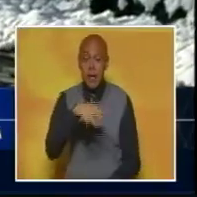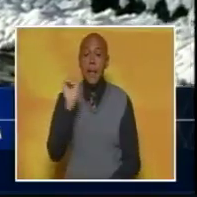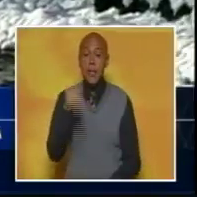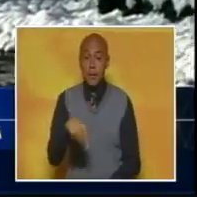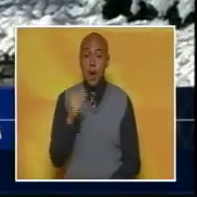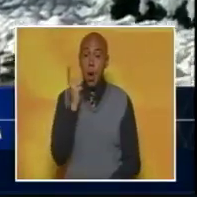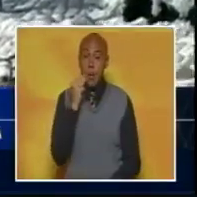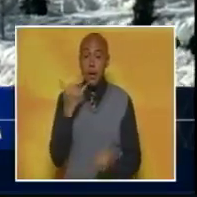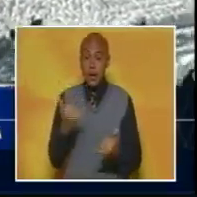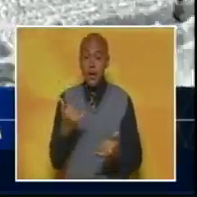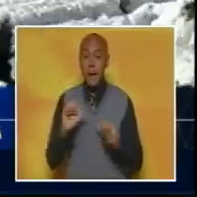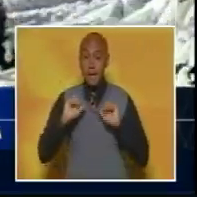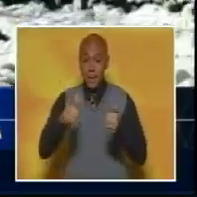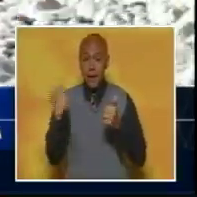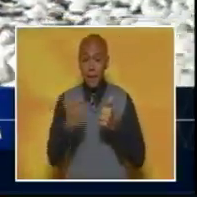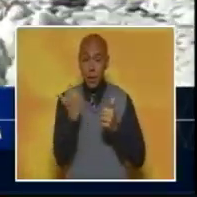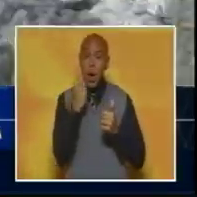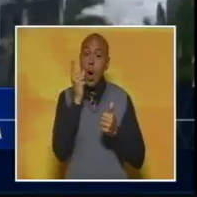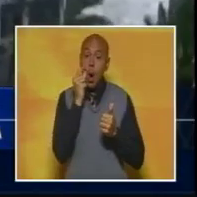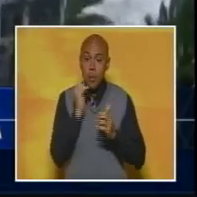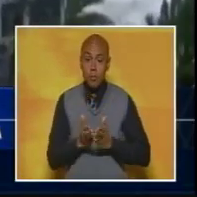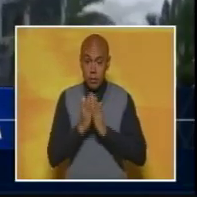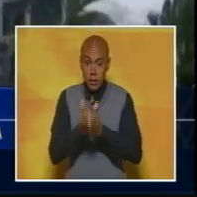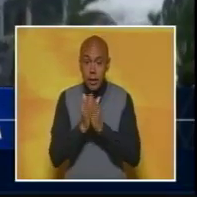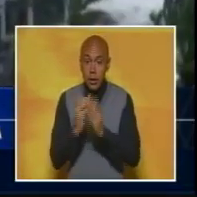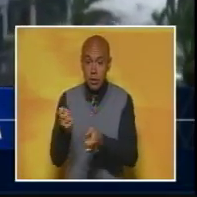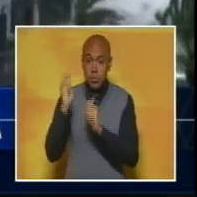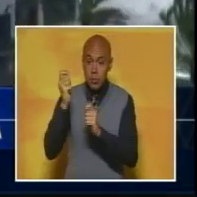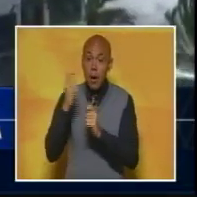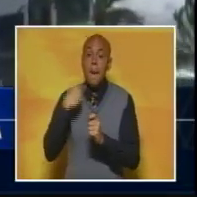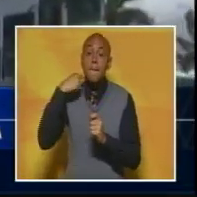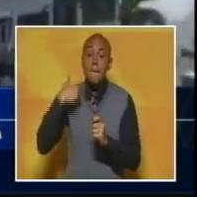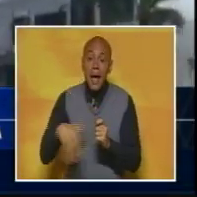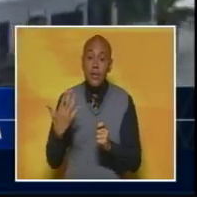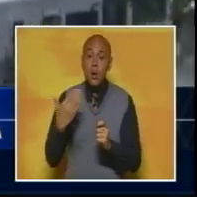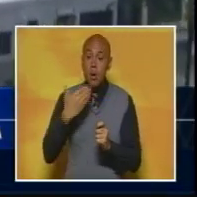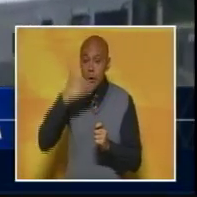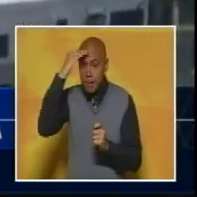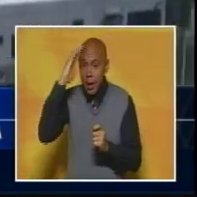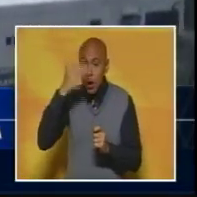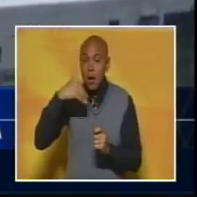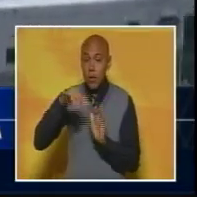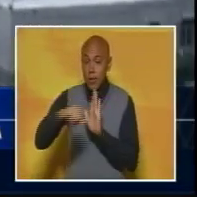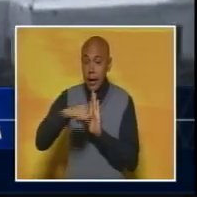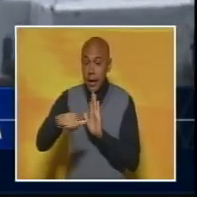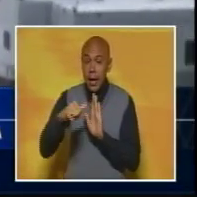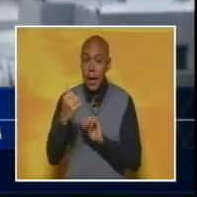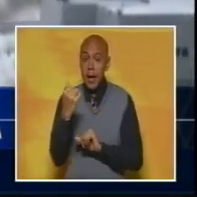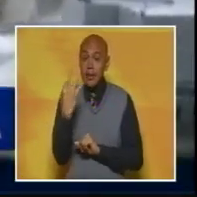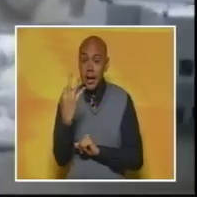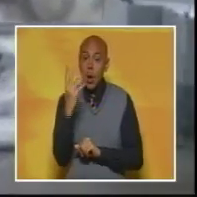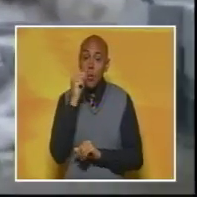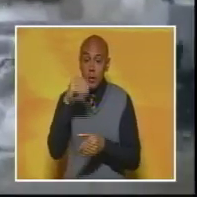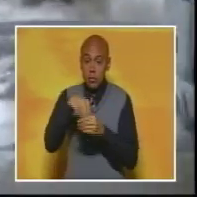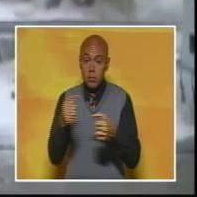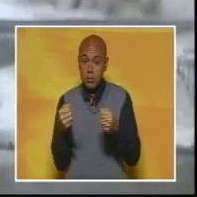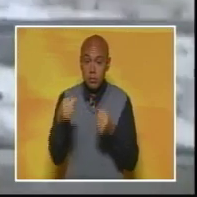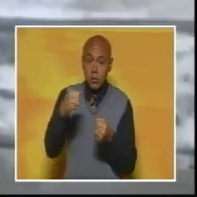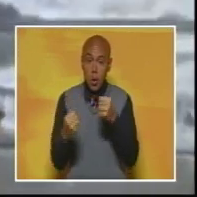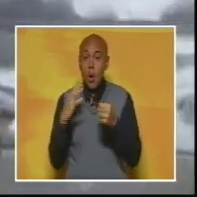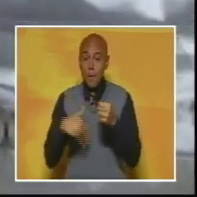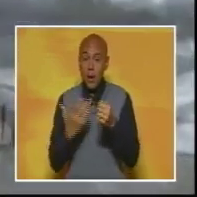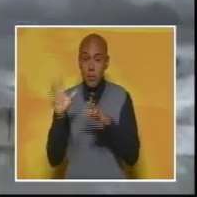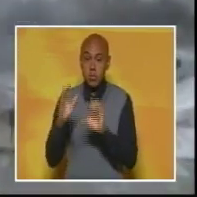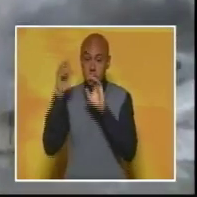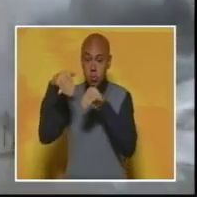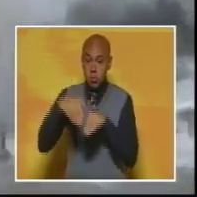autoridades reanudaron la búsqueda de un pesquero que desapareció el pasado jueves en aguas marroquíes con 6 tripulantes a bordo, que podría haber sido víctima de la mala